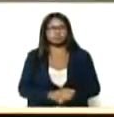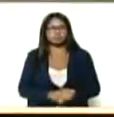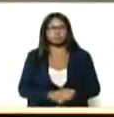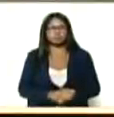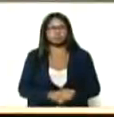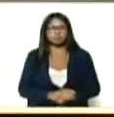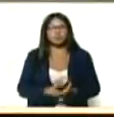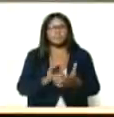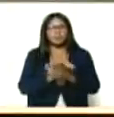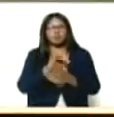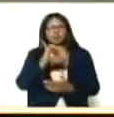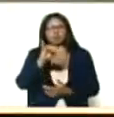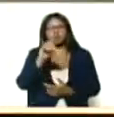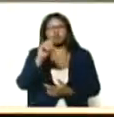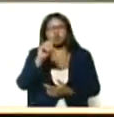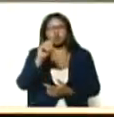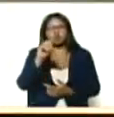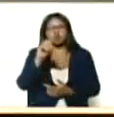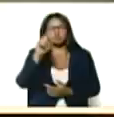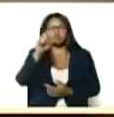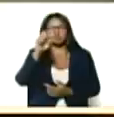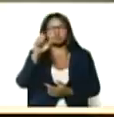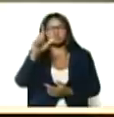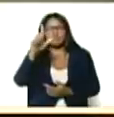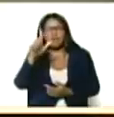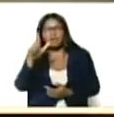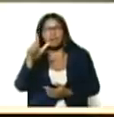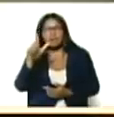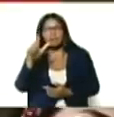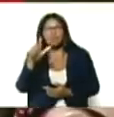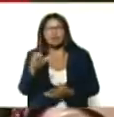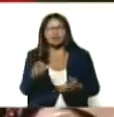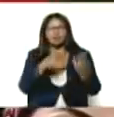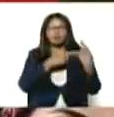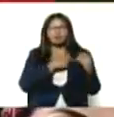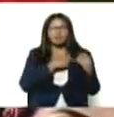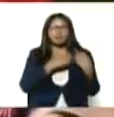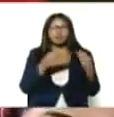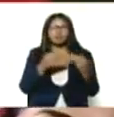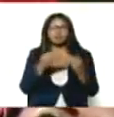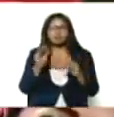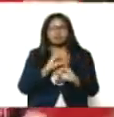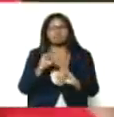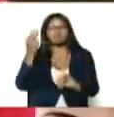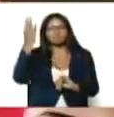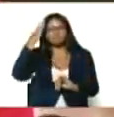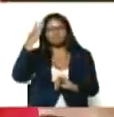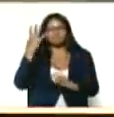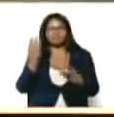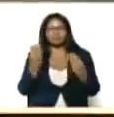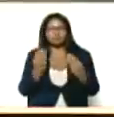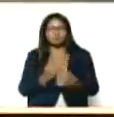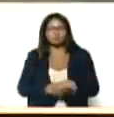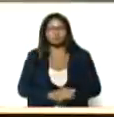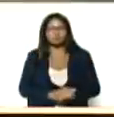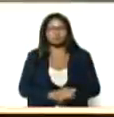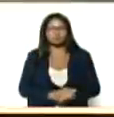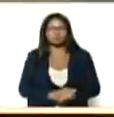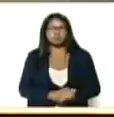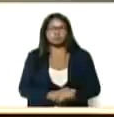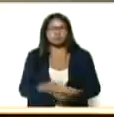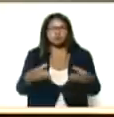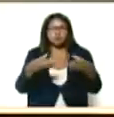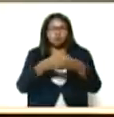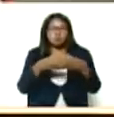Compañero Joxen Alvarado, comisionado de la Sala Situacional, otro cerebrito. Ese es el grupo de